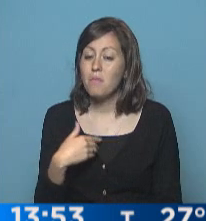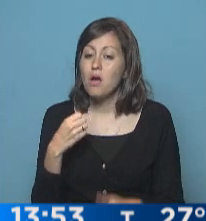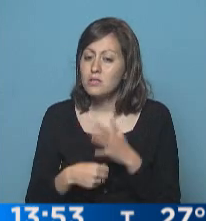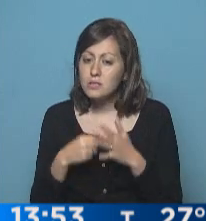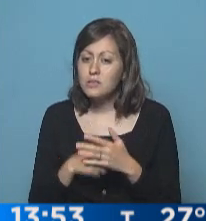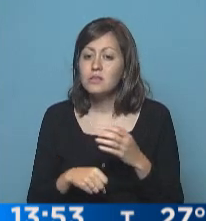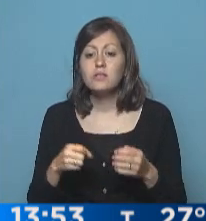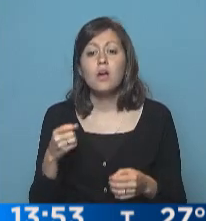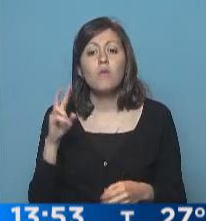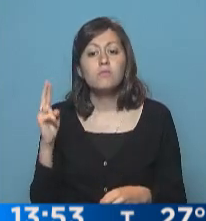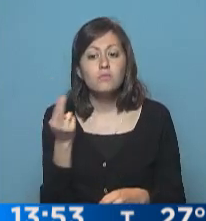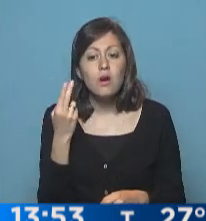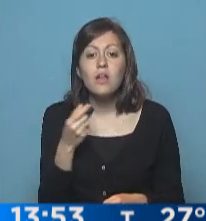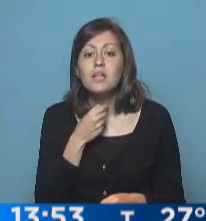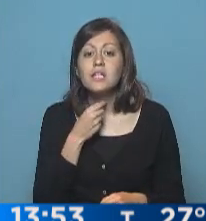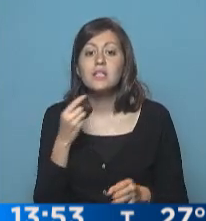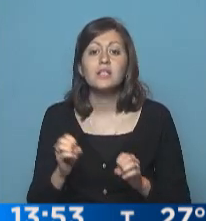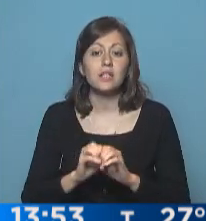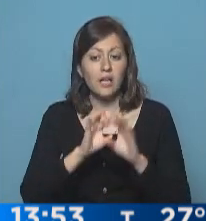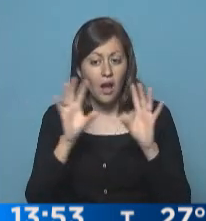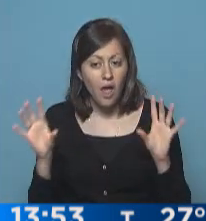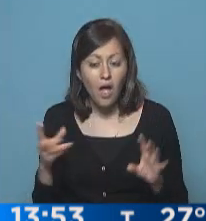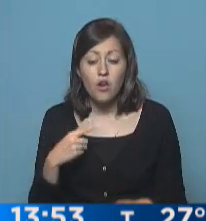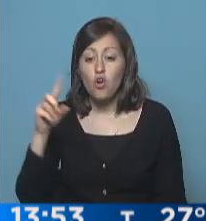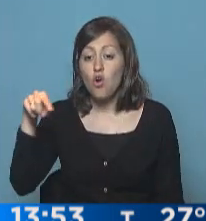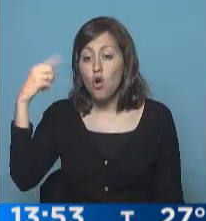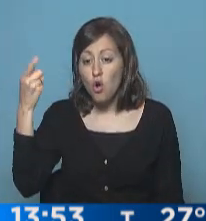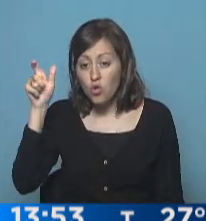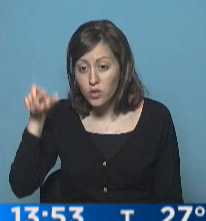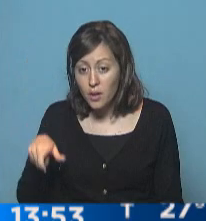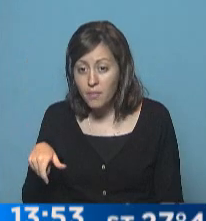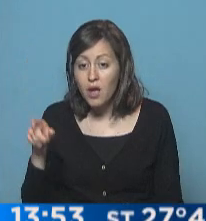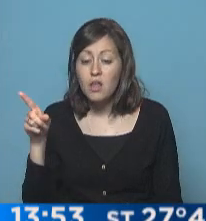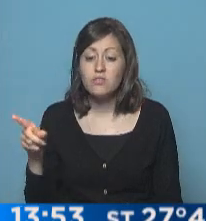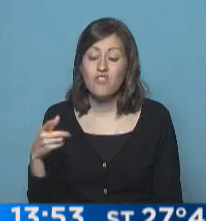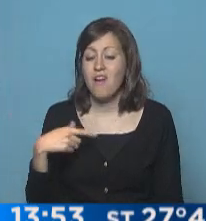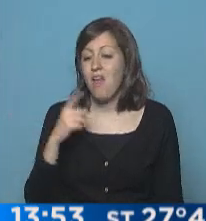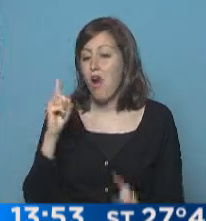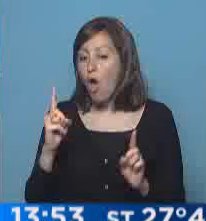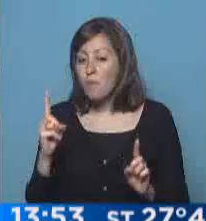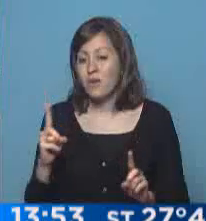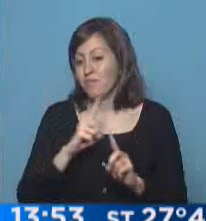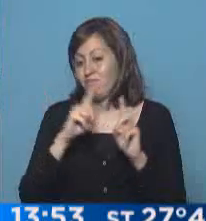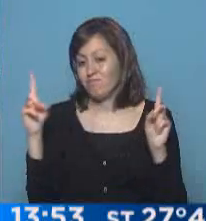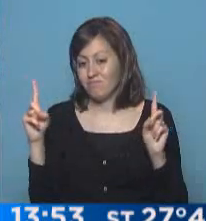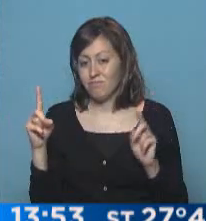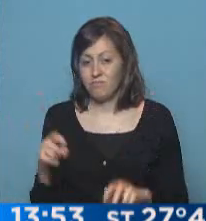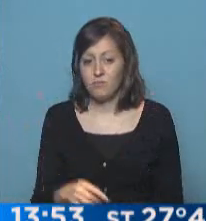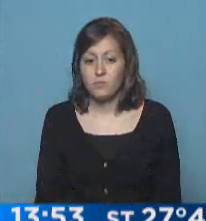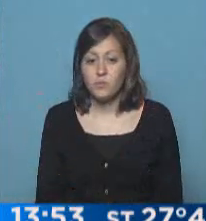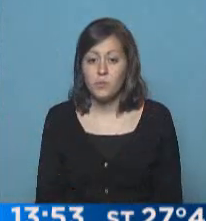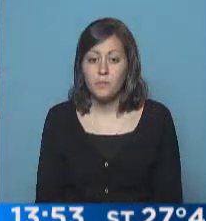Matías y que esto no le ocurra nunca más a ningún usuario de servicios de salud mental nosotros vemos acá